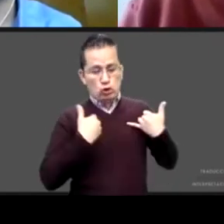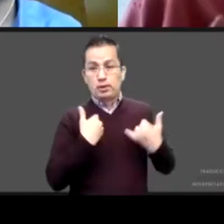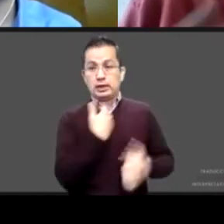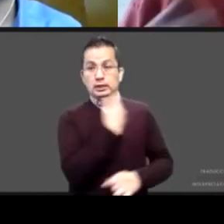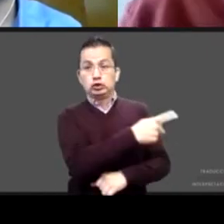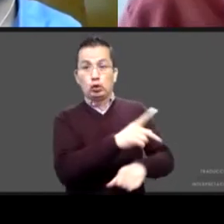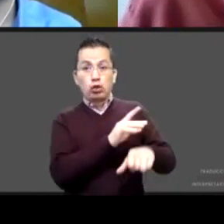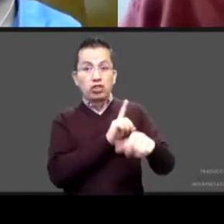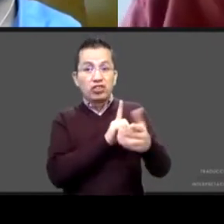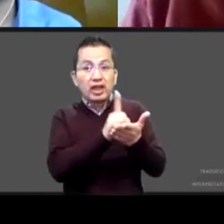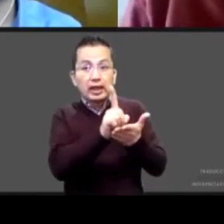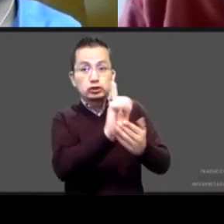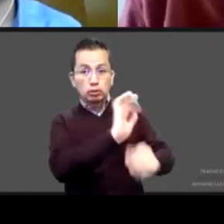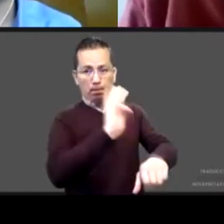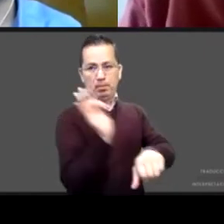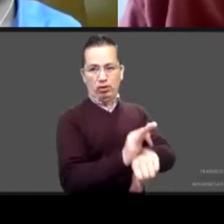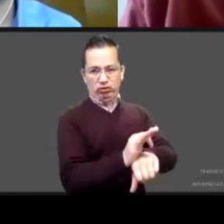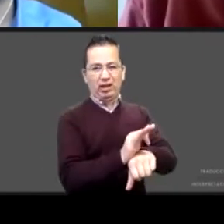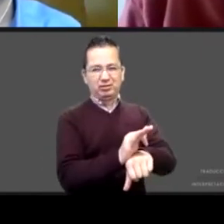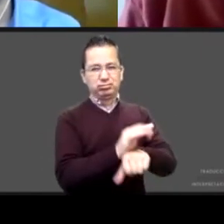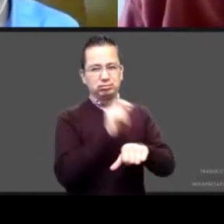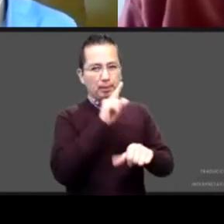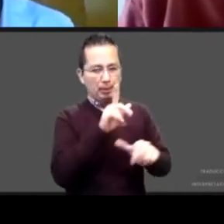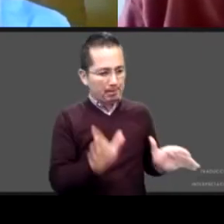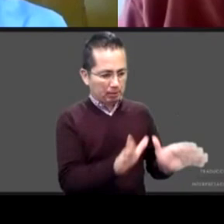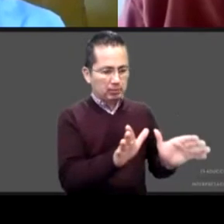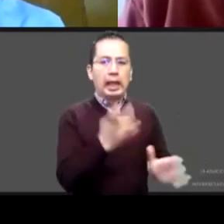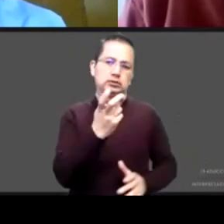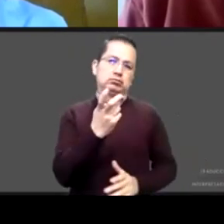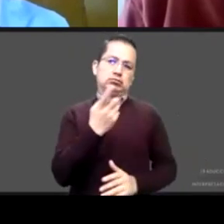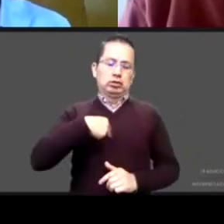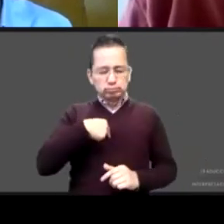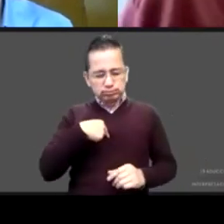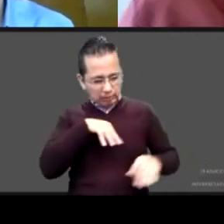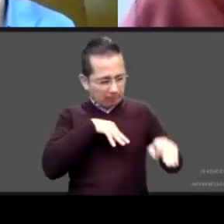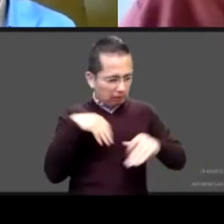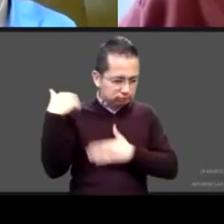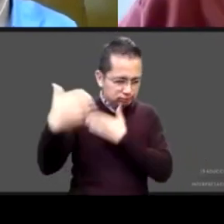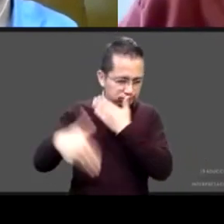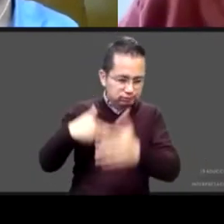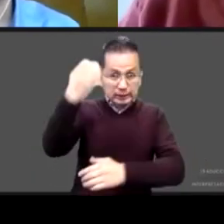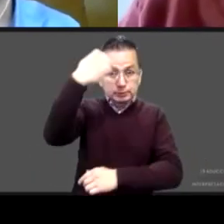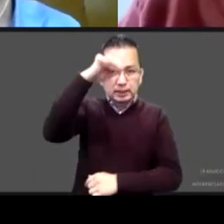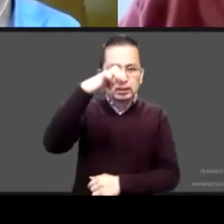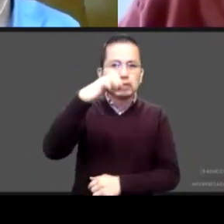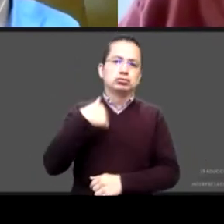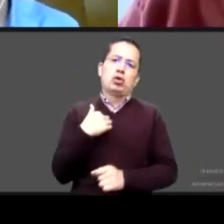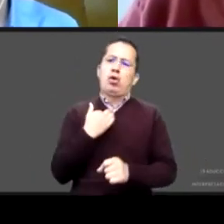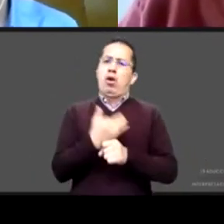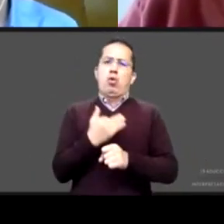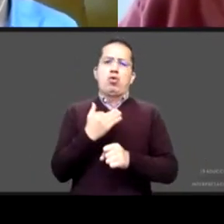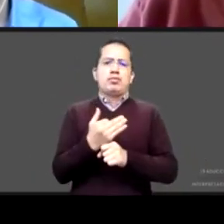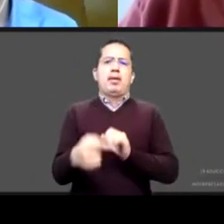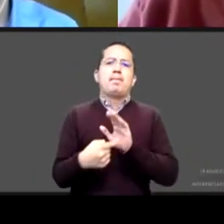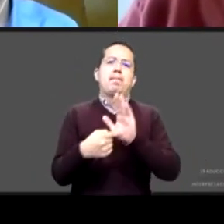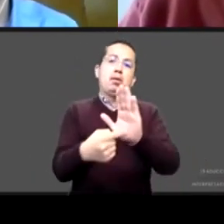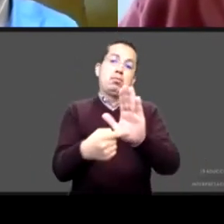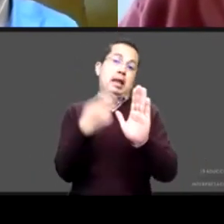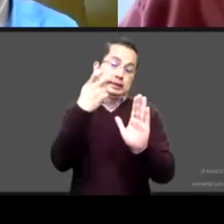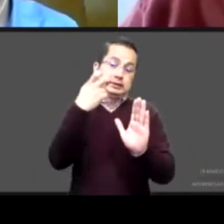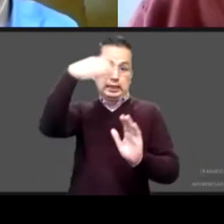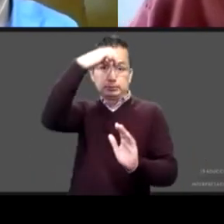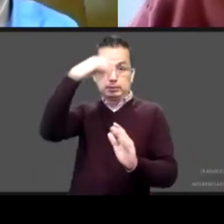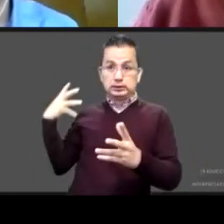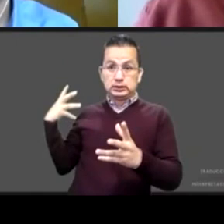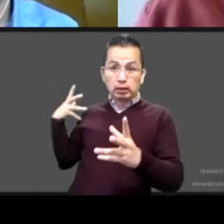de reflejar algo de lo que con Daniela, Dulce y Tere estamos trabajando en estos temas de participación.